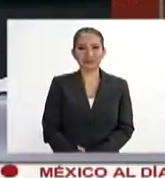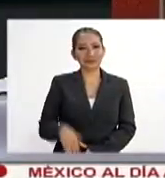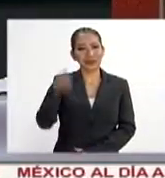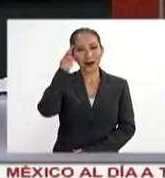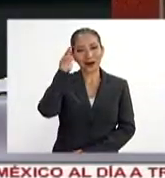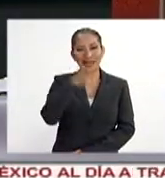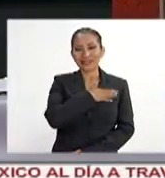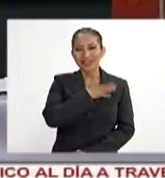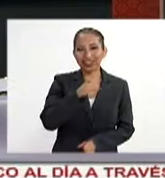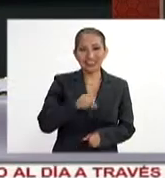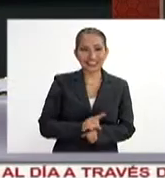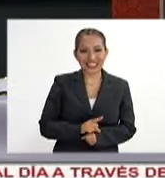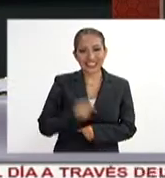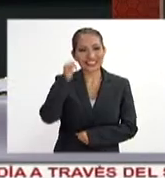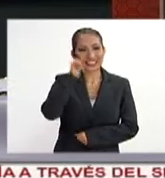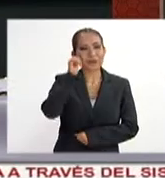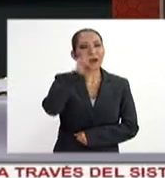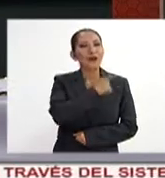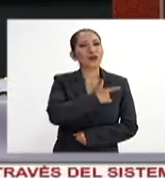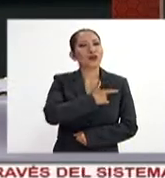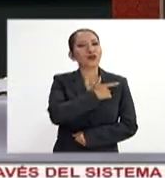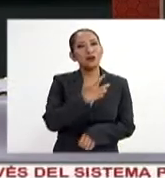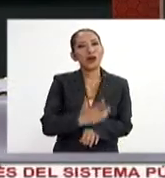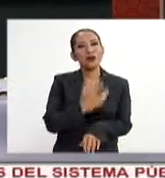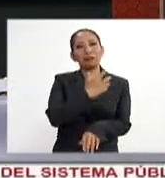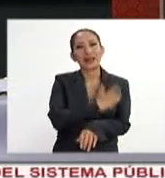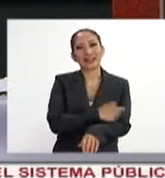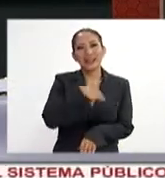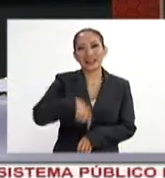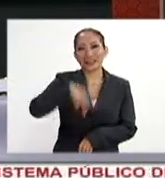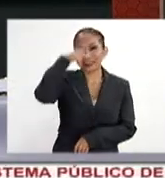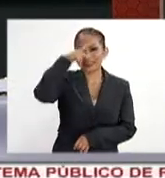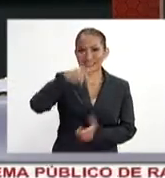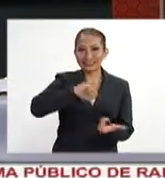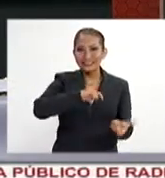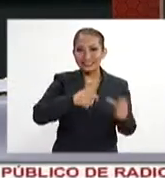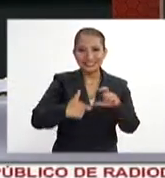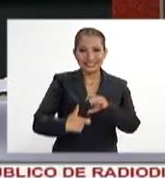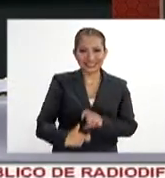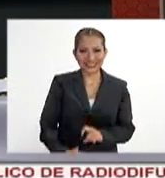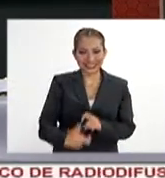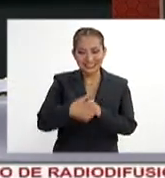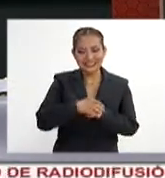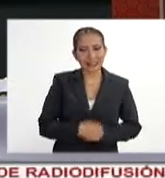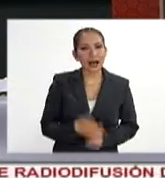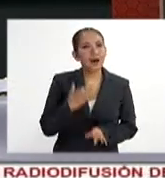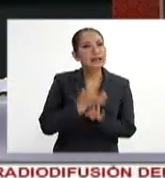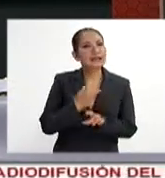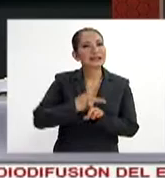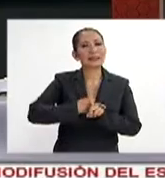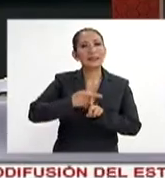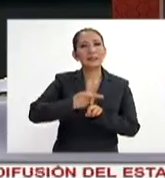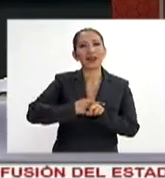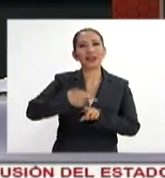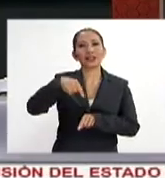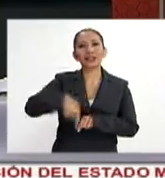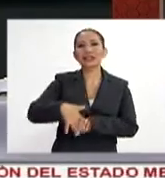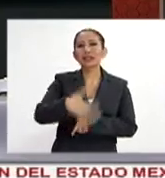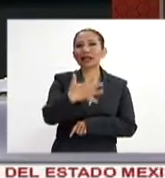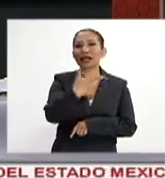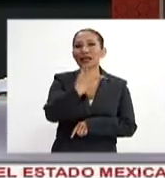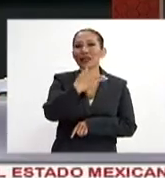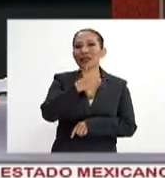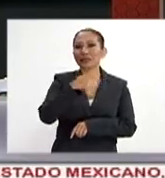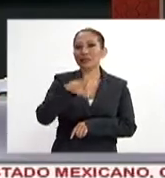Hola, ¿qué tal? Muy buenos días. Siempre es un gusto que nos acompañe en una edición de México al Día. En este momento la temperatura 15